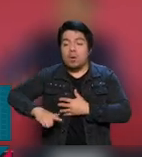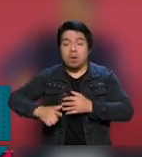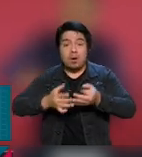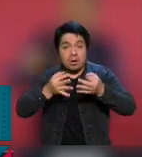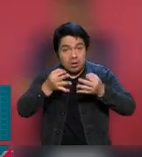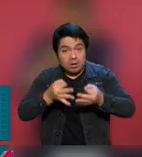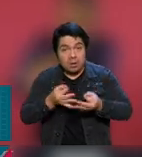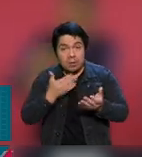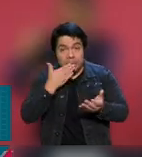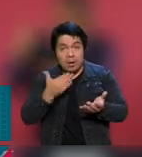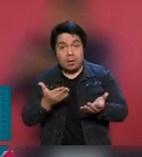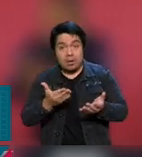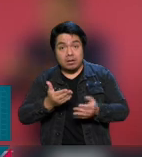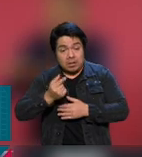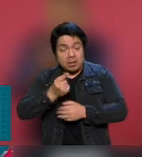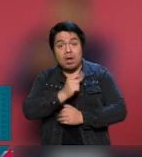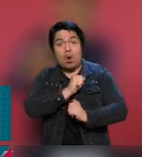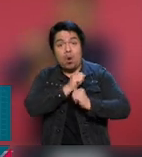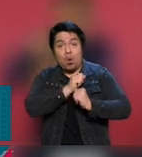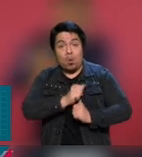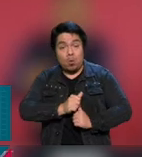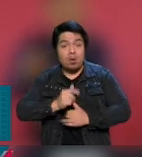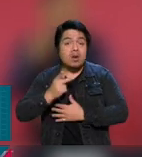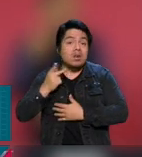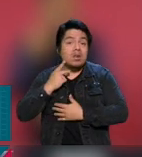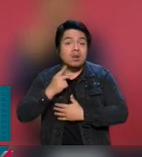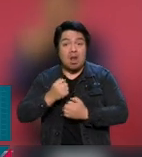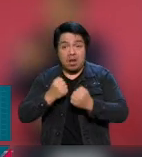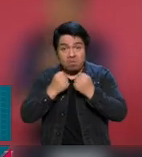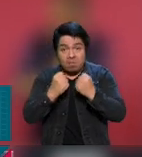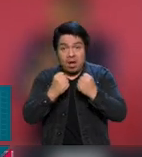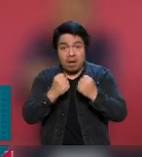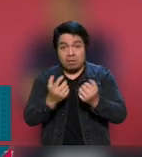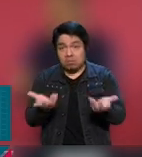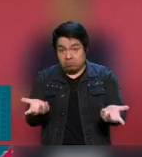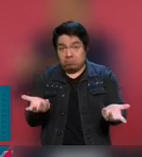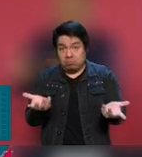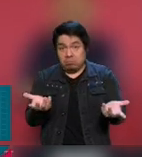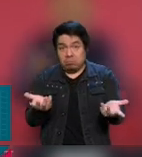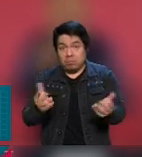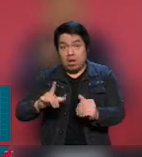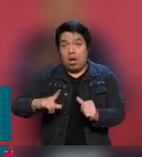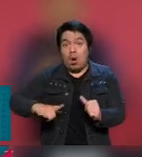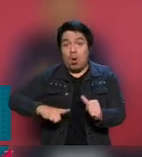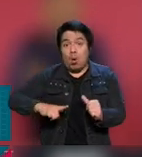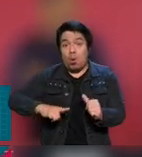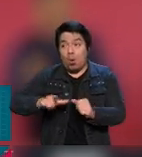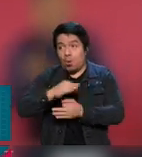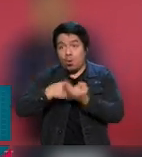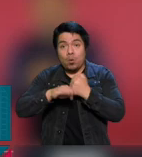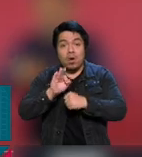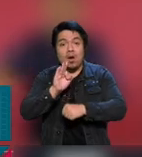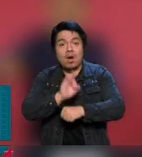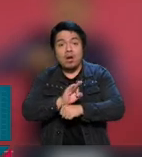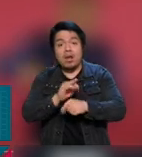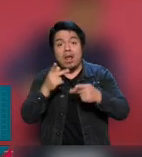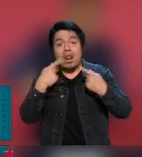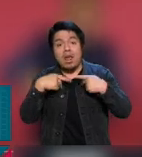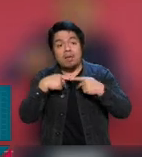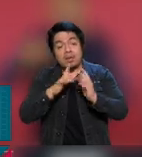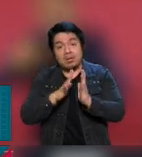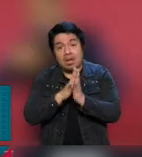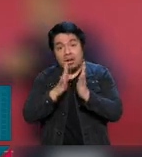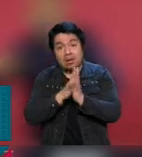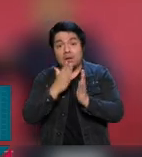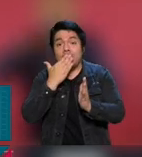moral, con autoridad política, un gobierno fuerte, un gobierno respaldado por los ciudadanos,